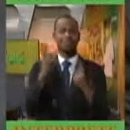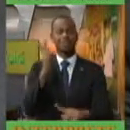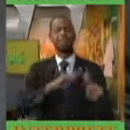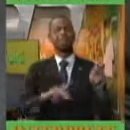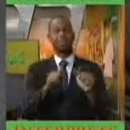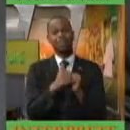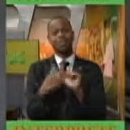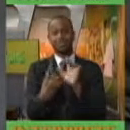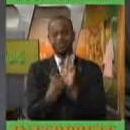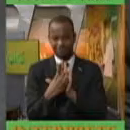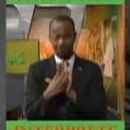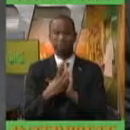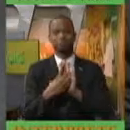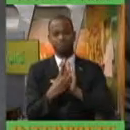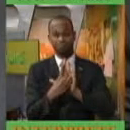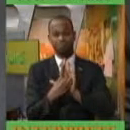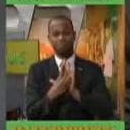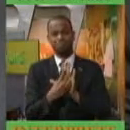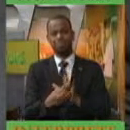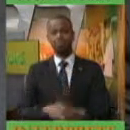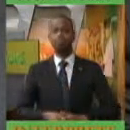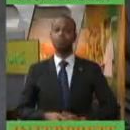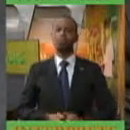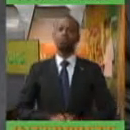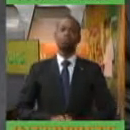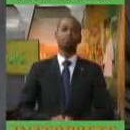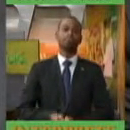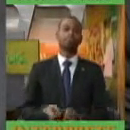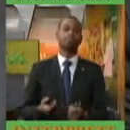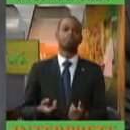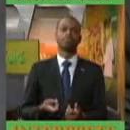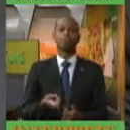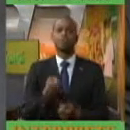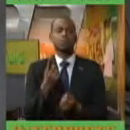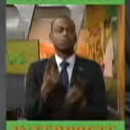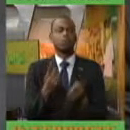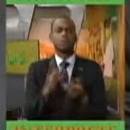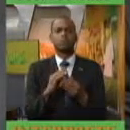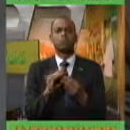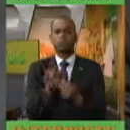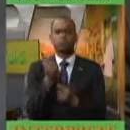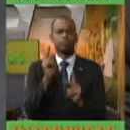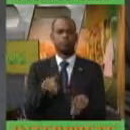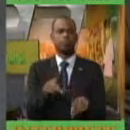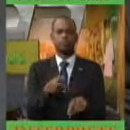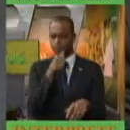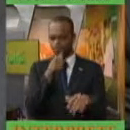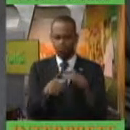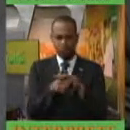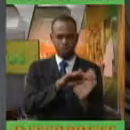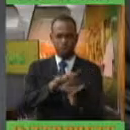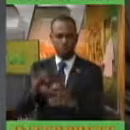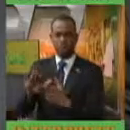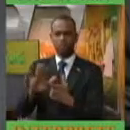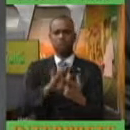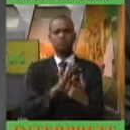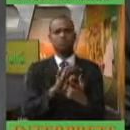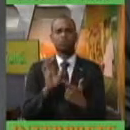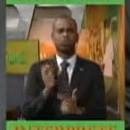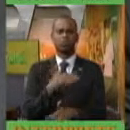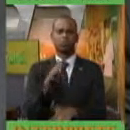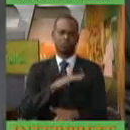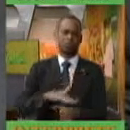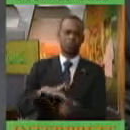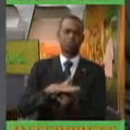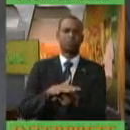día con discapacidad. Por decirte, una forma de sacar a una persona del escondite en nuestra zona, como